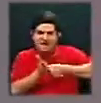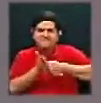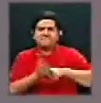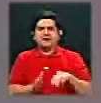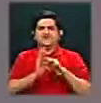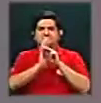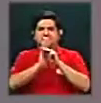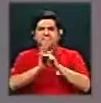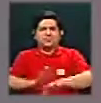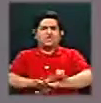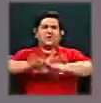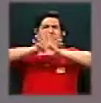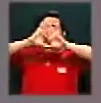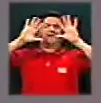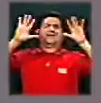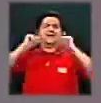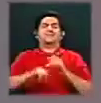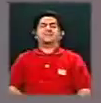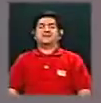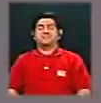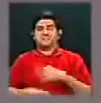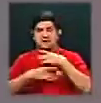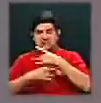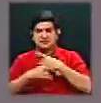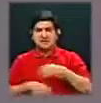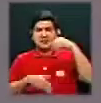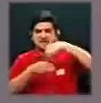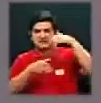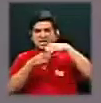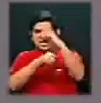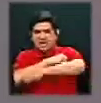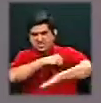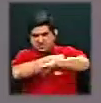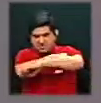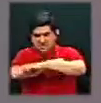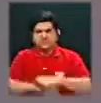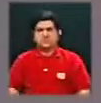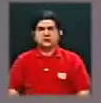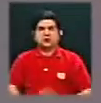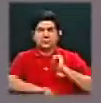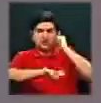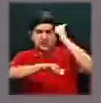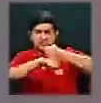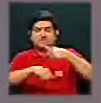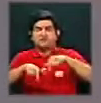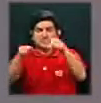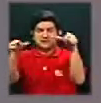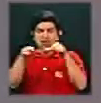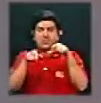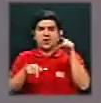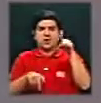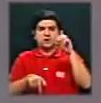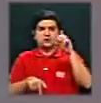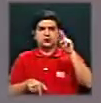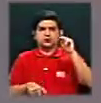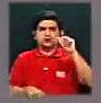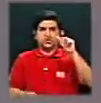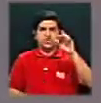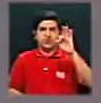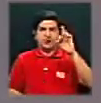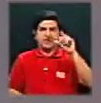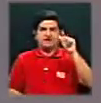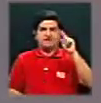con absoluta claridad ha estado en atraer inversión extranjera que viene a instalarse en zonas francas con objetivos de